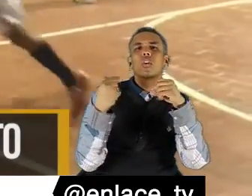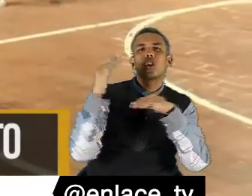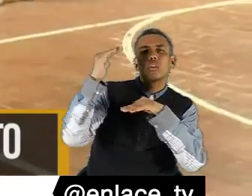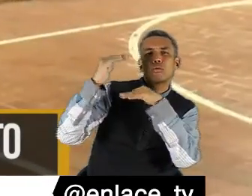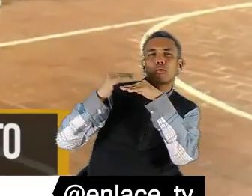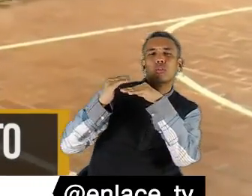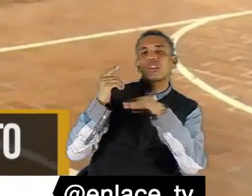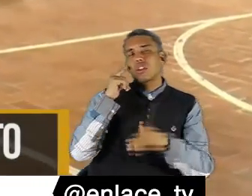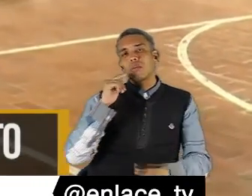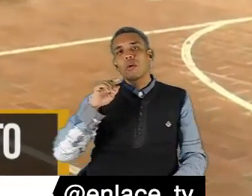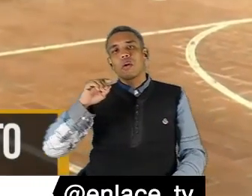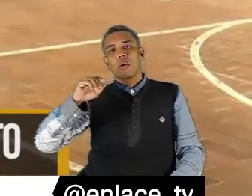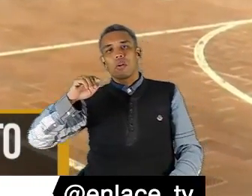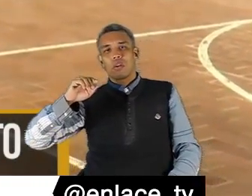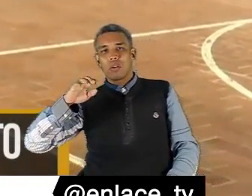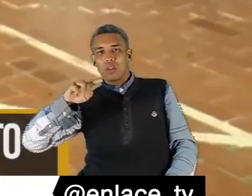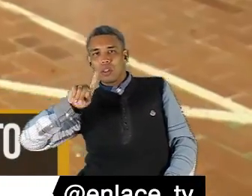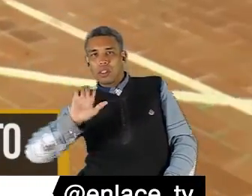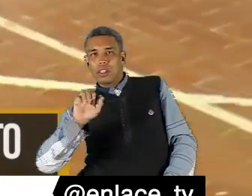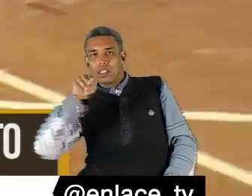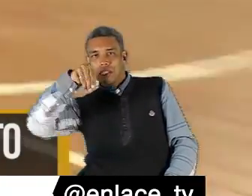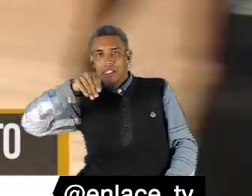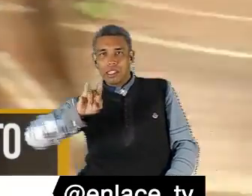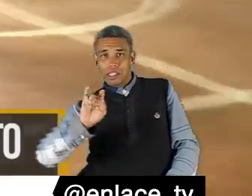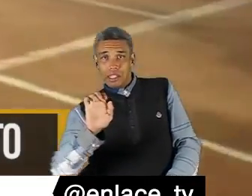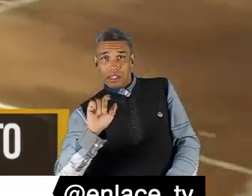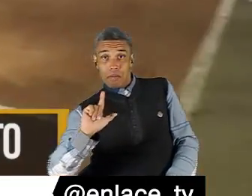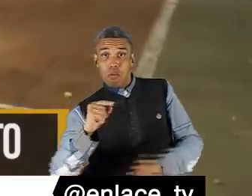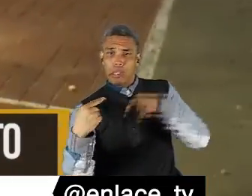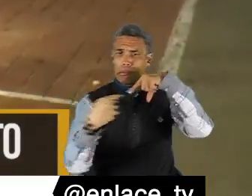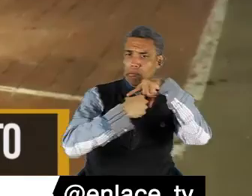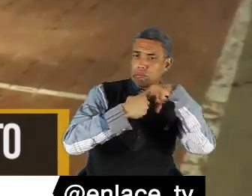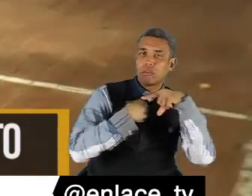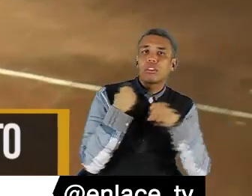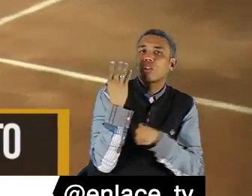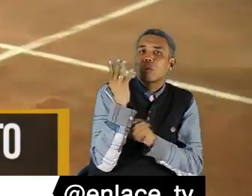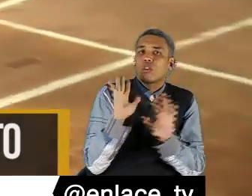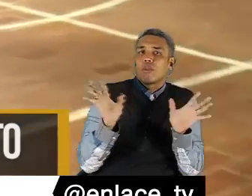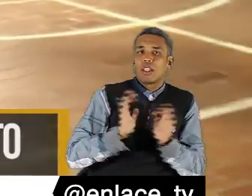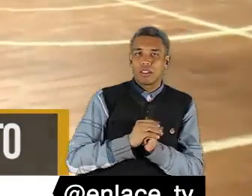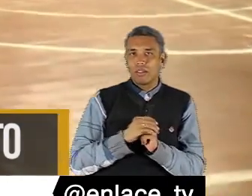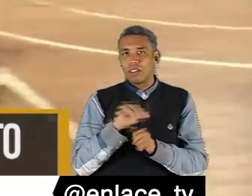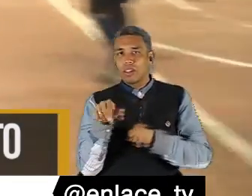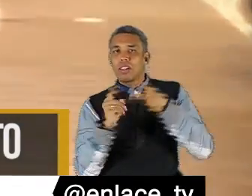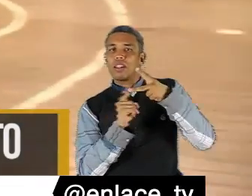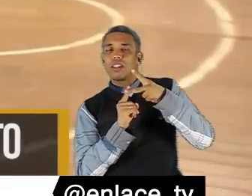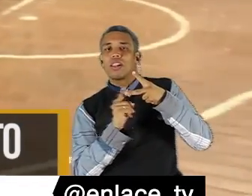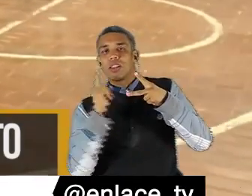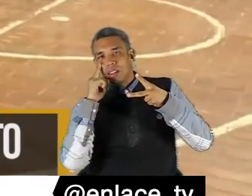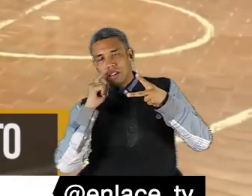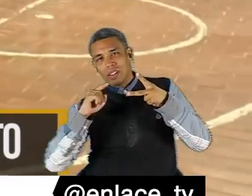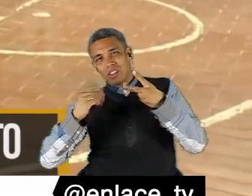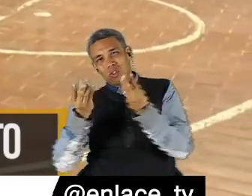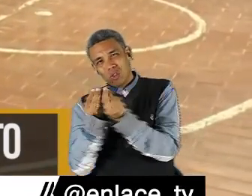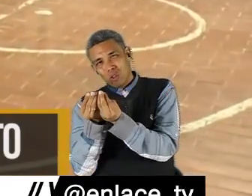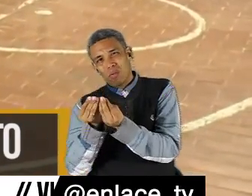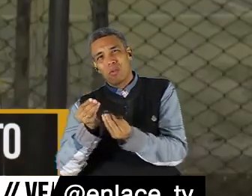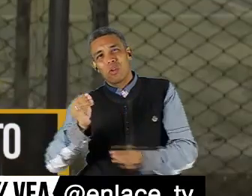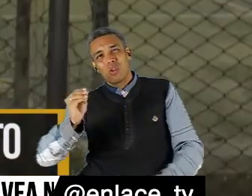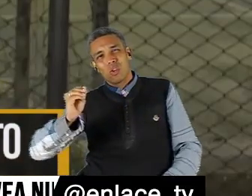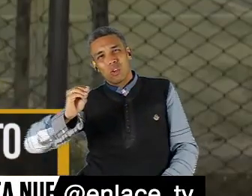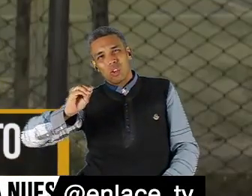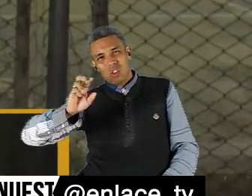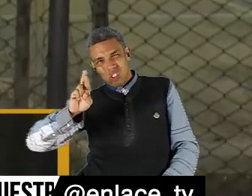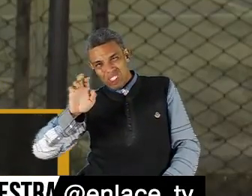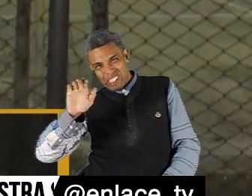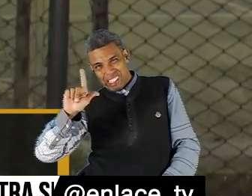Nueva Generación con solo 4 goles en contra, seguido por el guardameta de Real Juventud con 6 tantos en contra. Bueno, porque